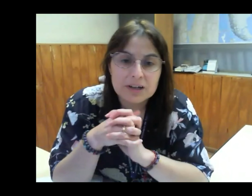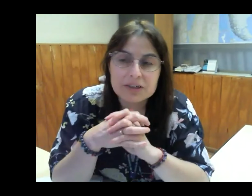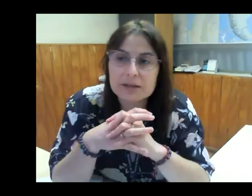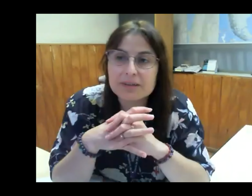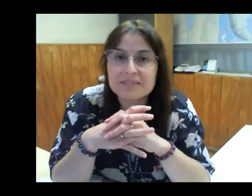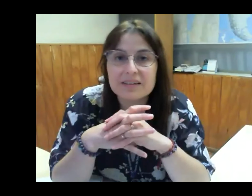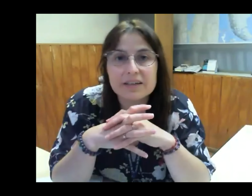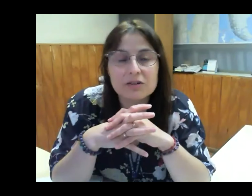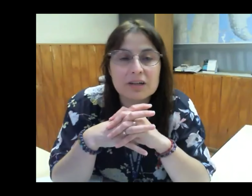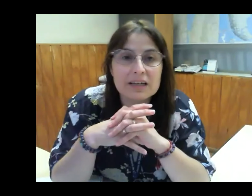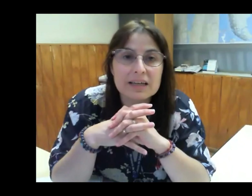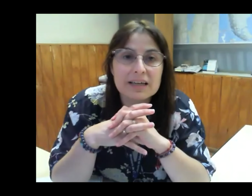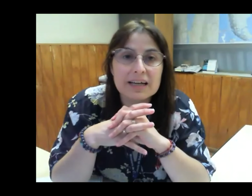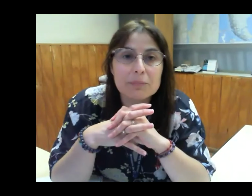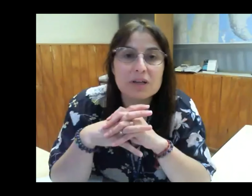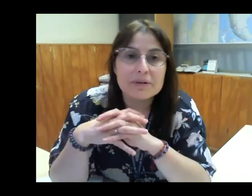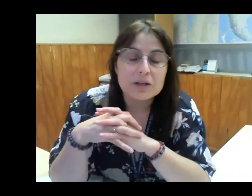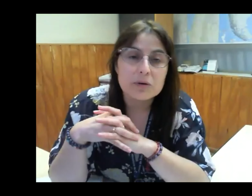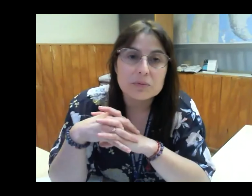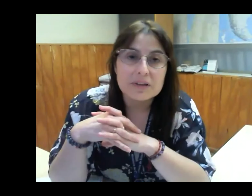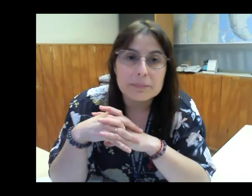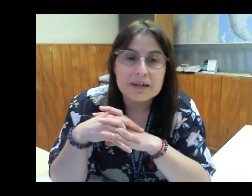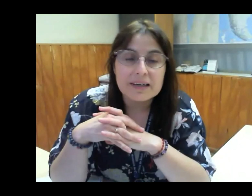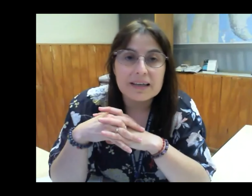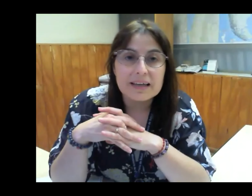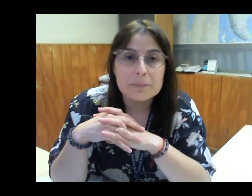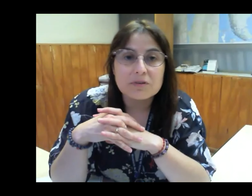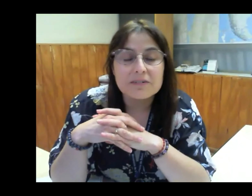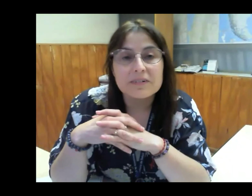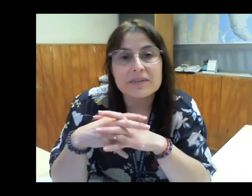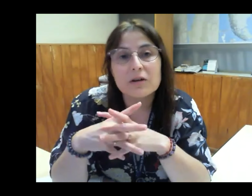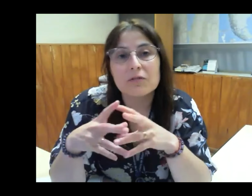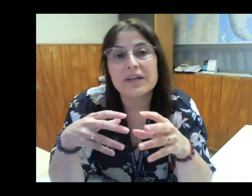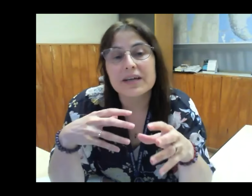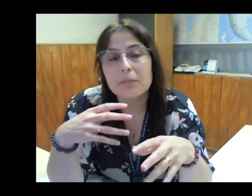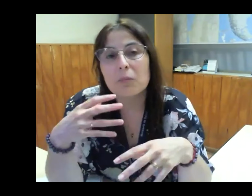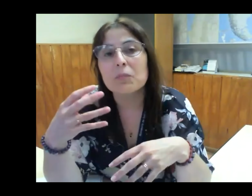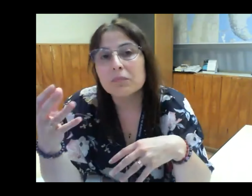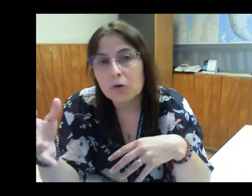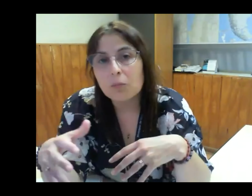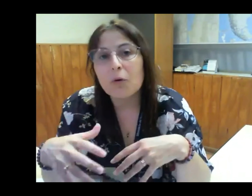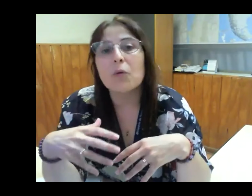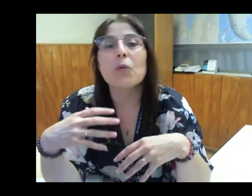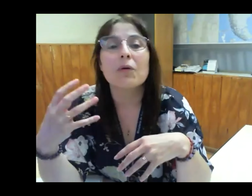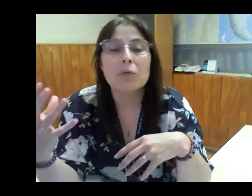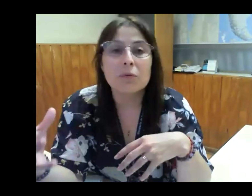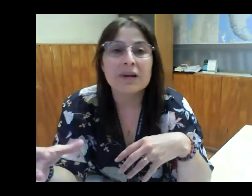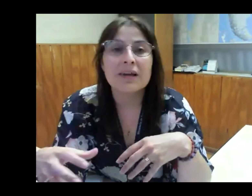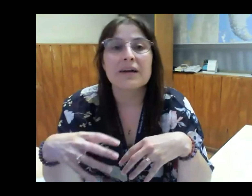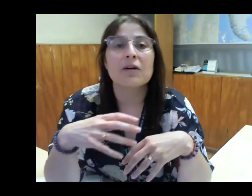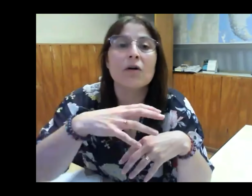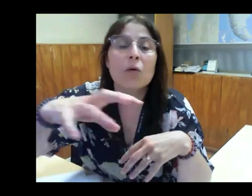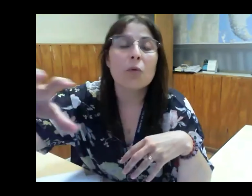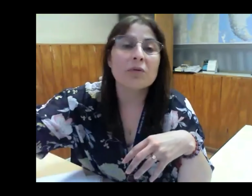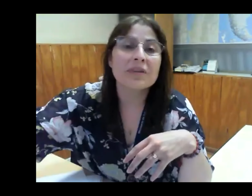los oradores que me antecedieron, cambio climático es un tema que muchas veces lo veíamos como